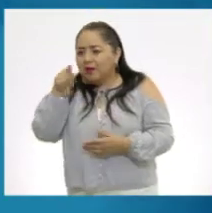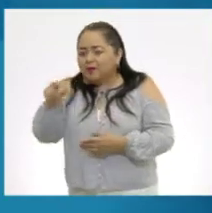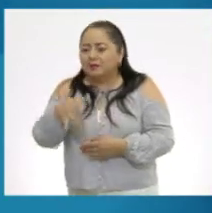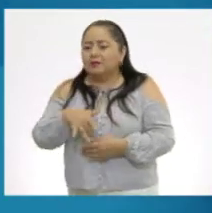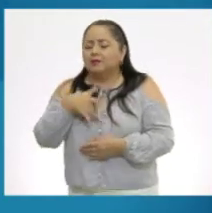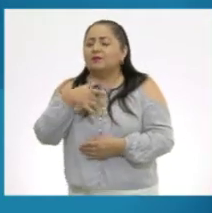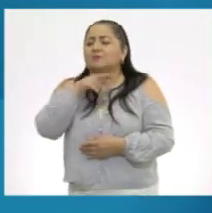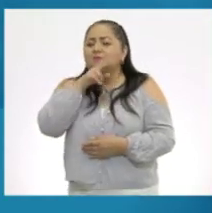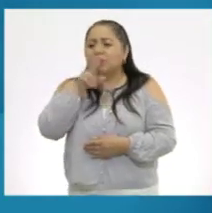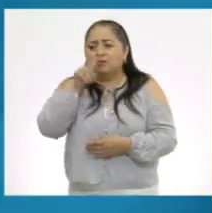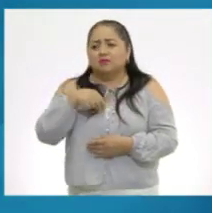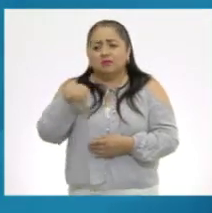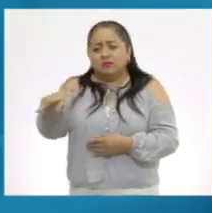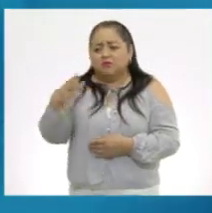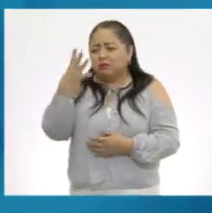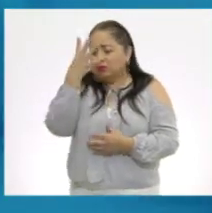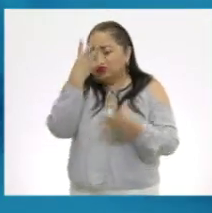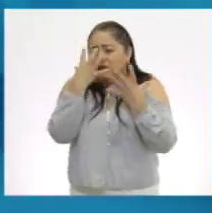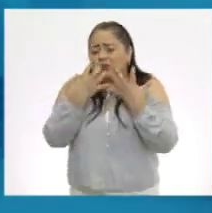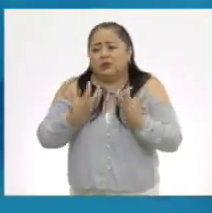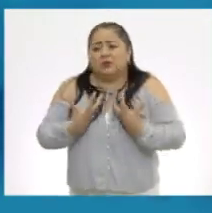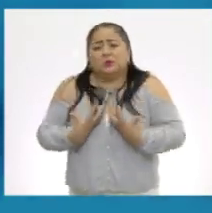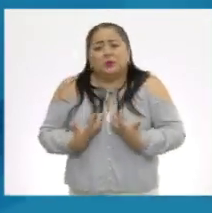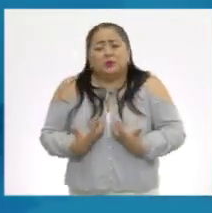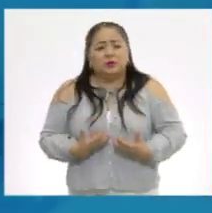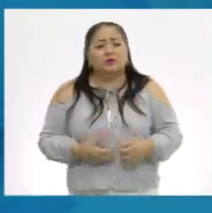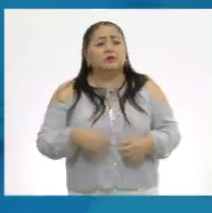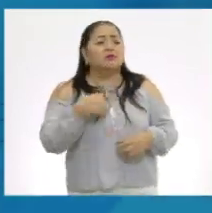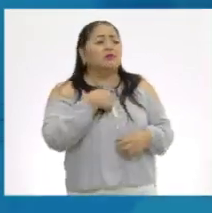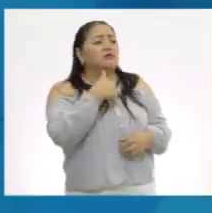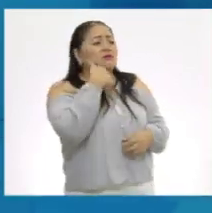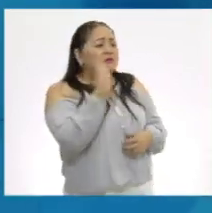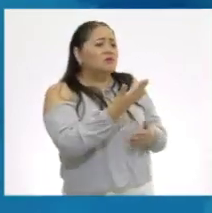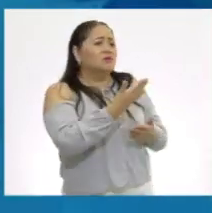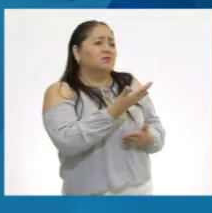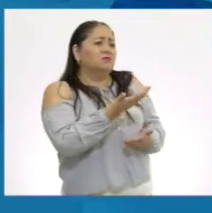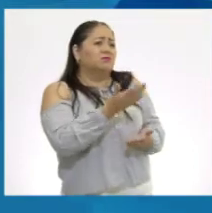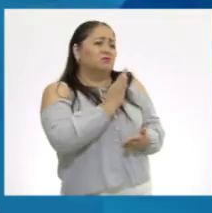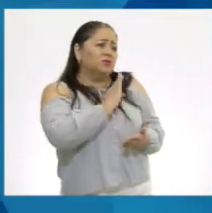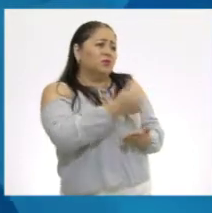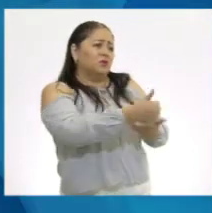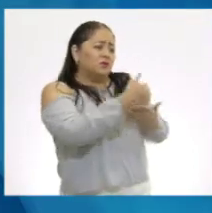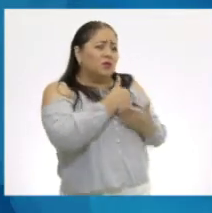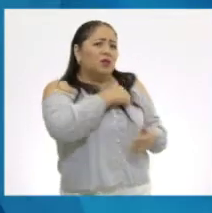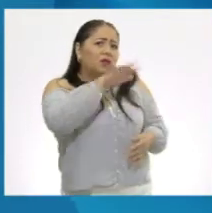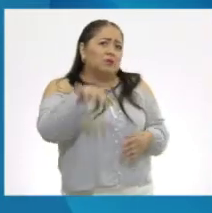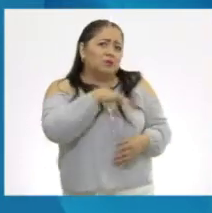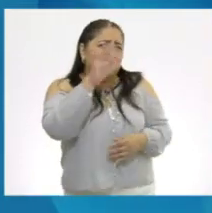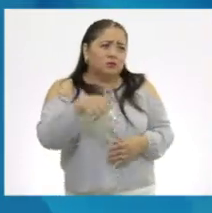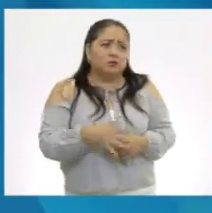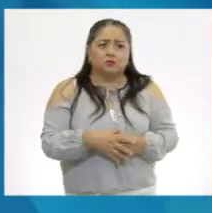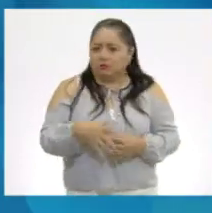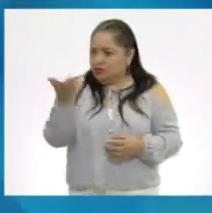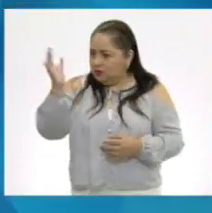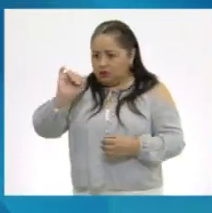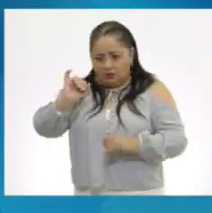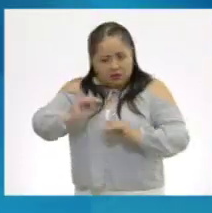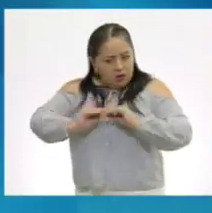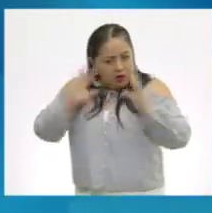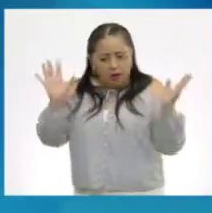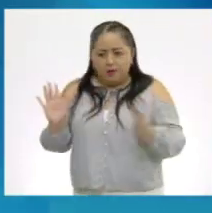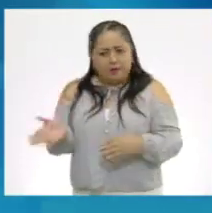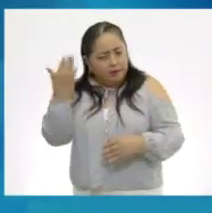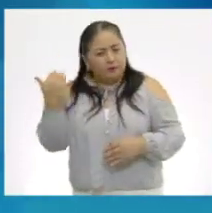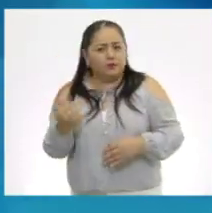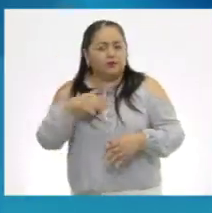sientas mejor. Te veo realmente angustiada. Me gustaría que me ayudaras a buscarla. Pero por supuesto que sí.